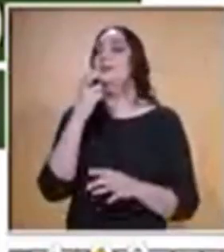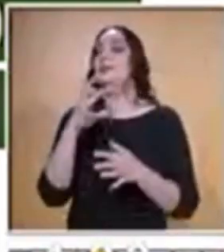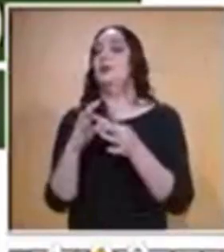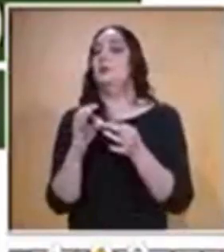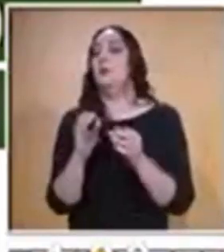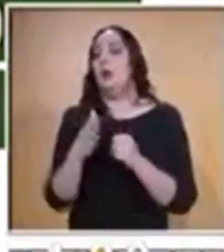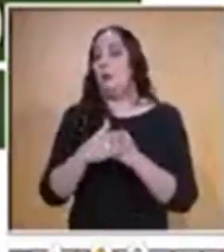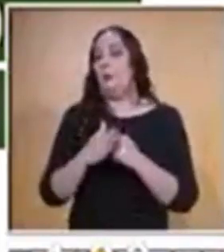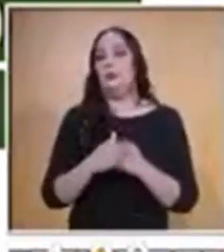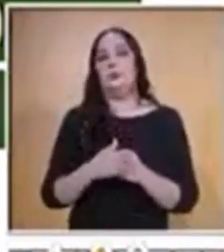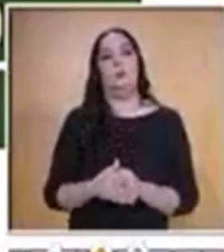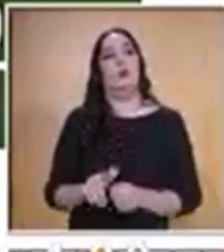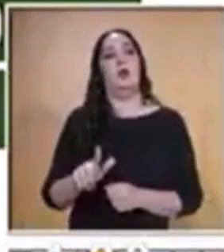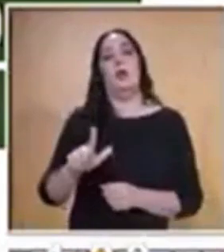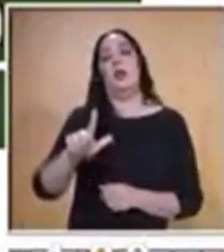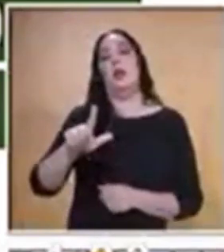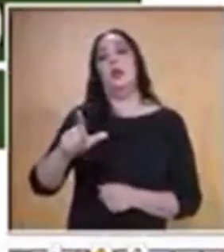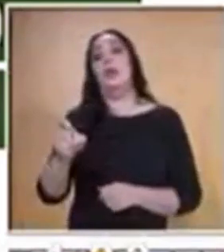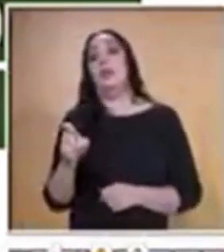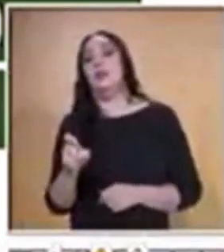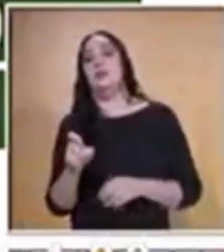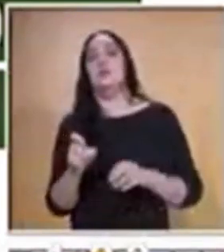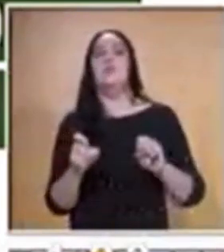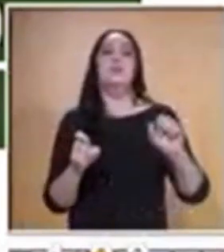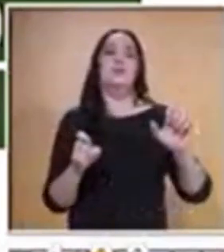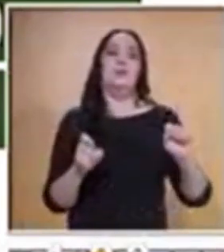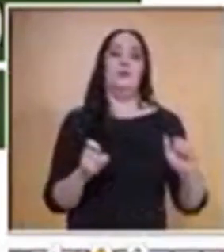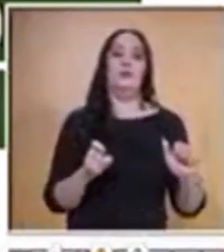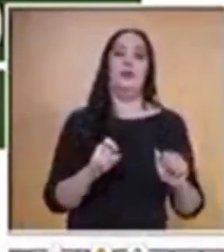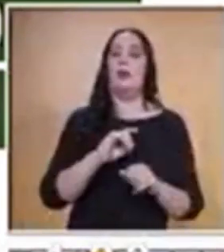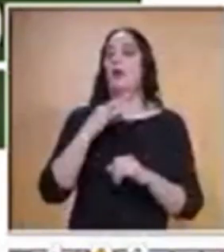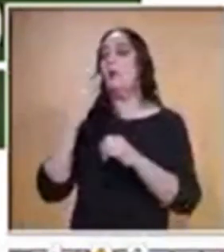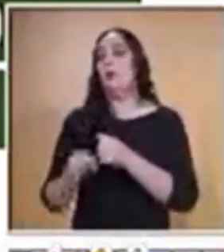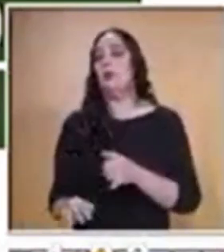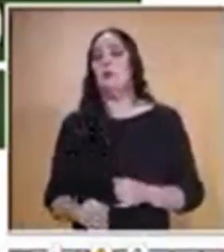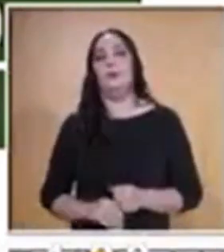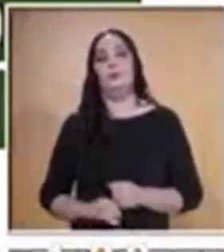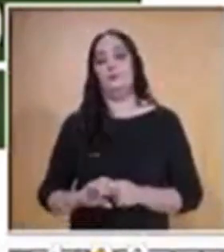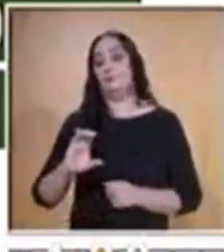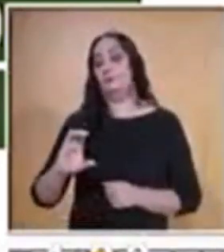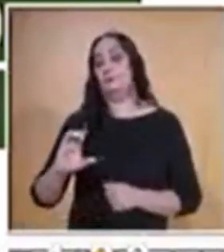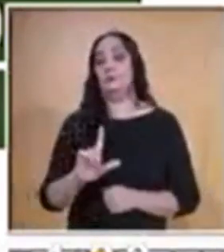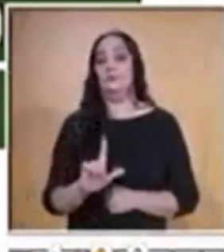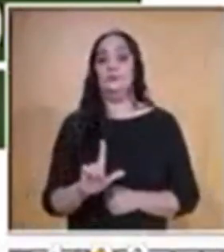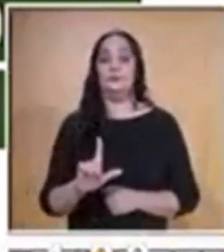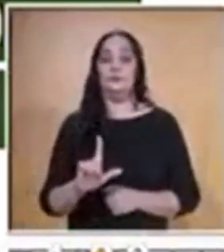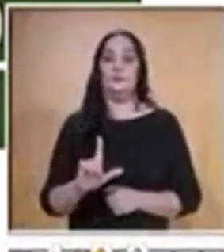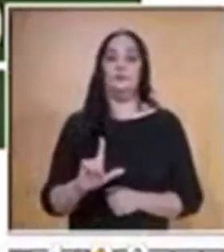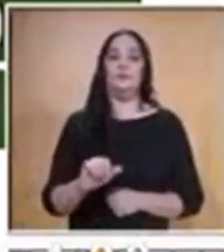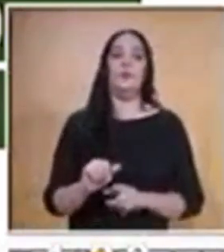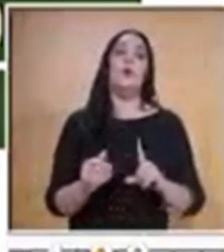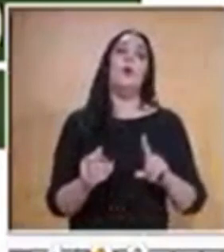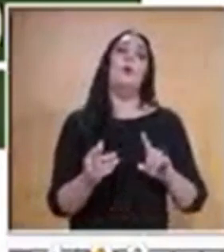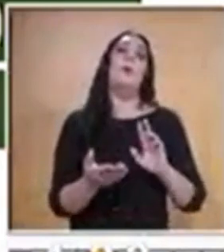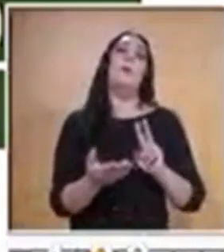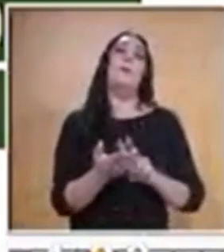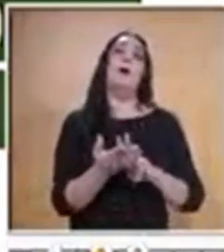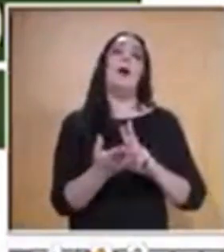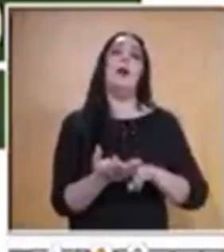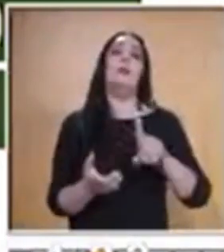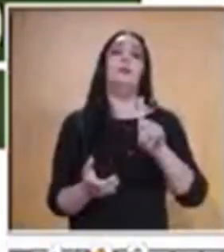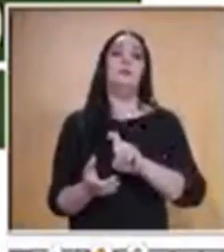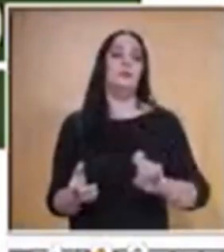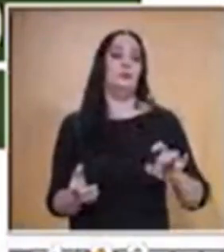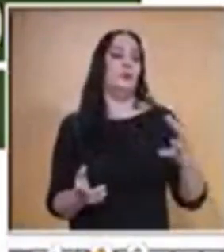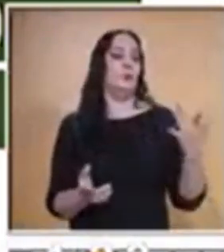más adelante, son 60. ¿Y la última, maestra? CL con valor de 150, recordando que la